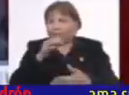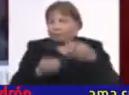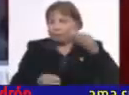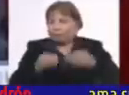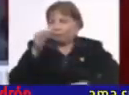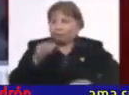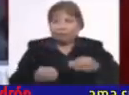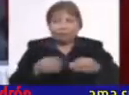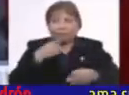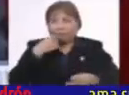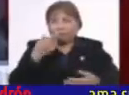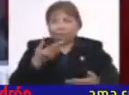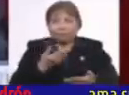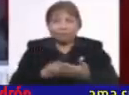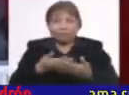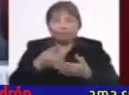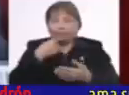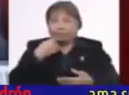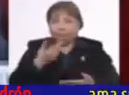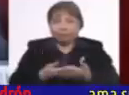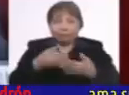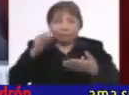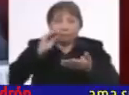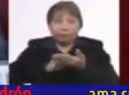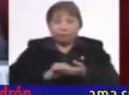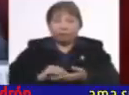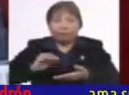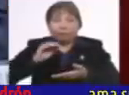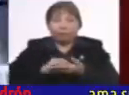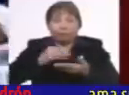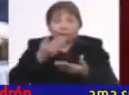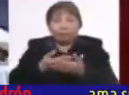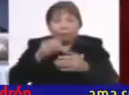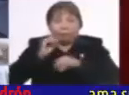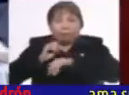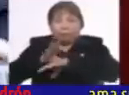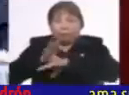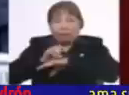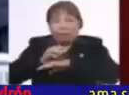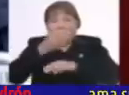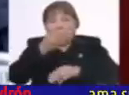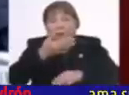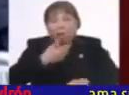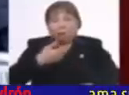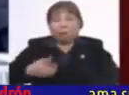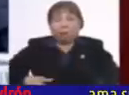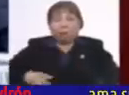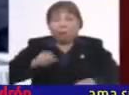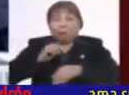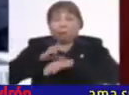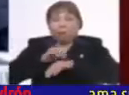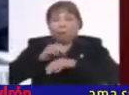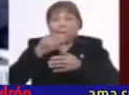justicia lo mismo he dicho en reiteradas oportunidades y recomendaría por ciento medio presidente inclusive